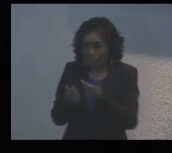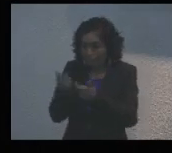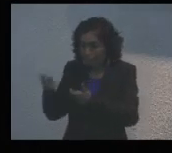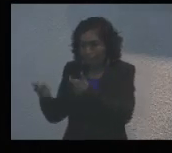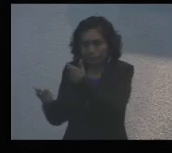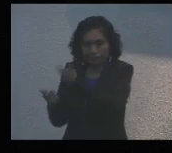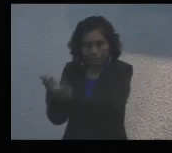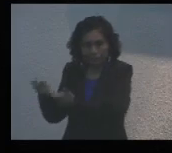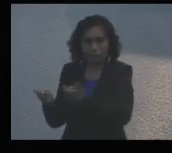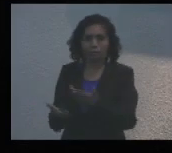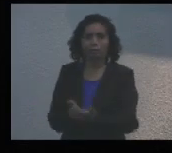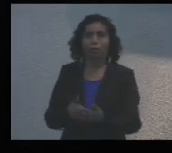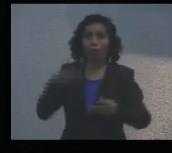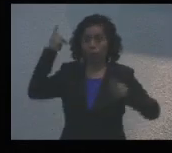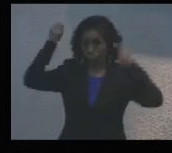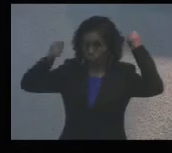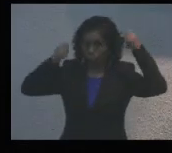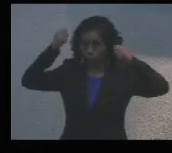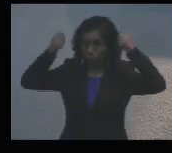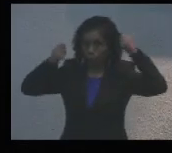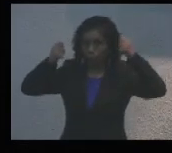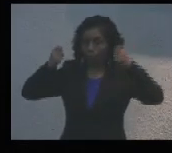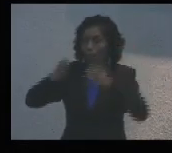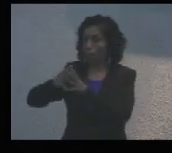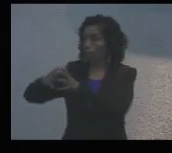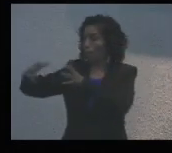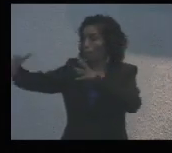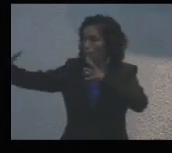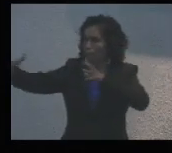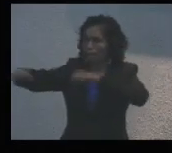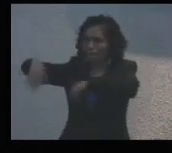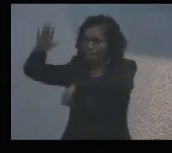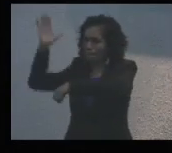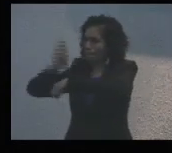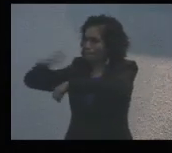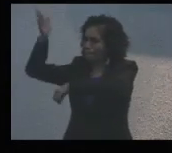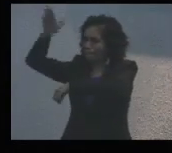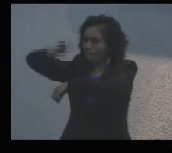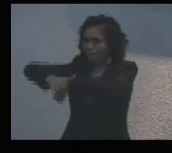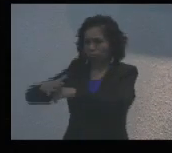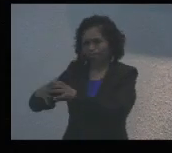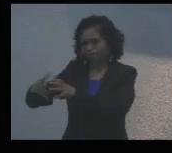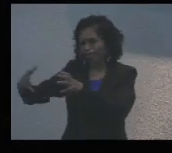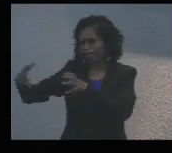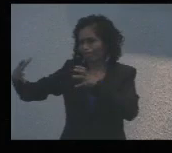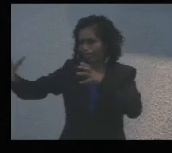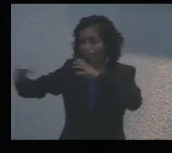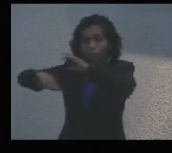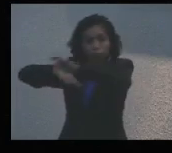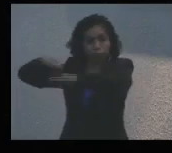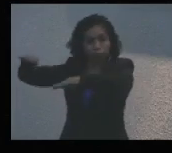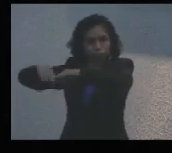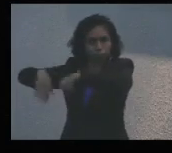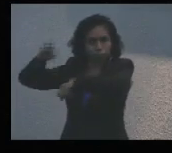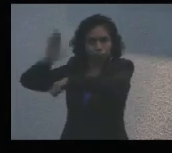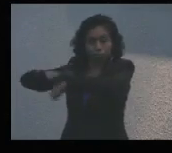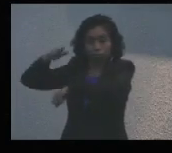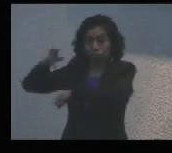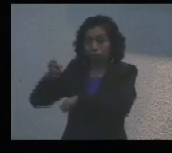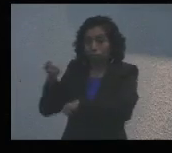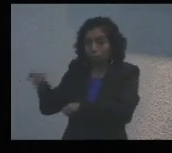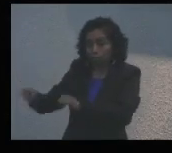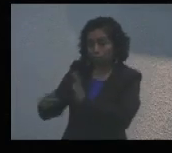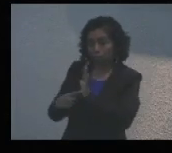en infraestructura turística para ampliar la oferta y con la consiguiente generación de empleos, dan muestra de